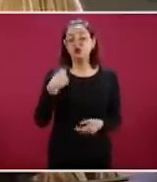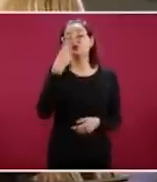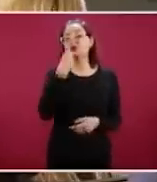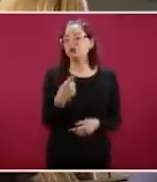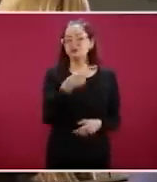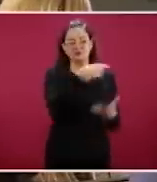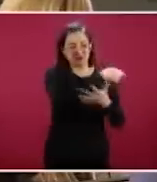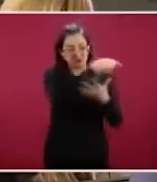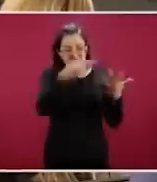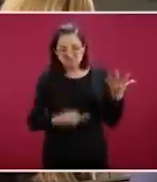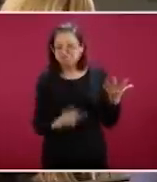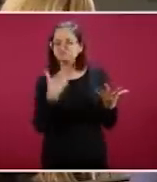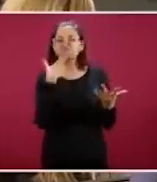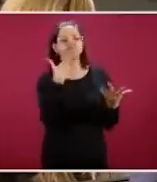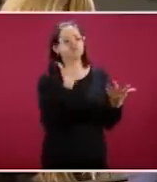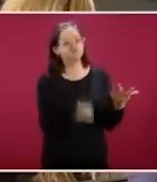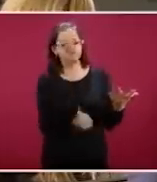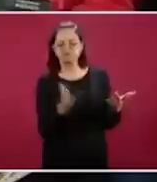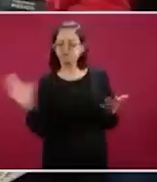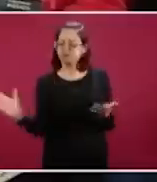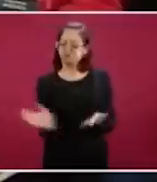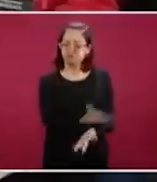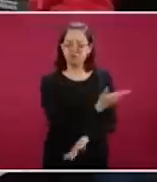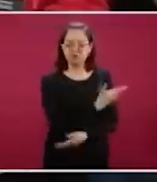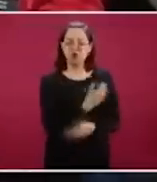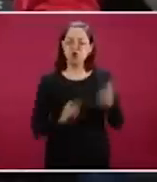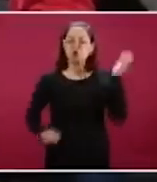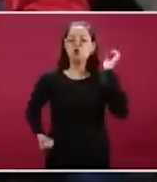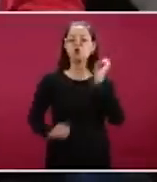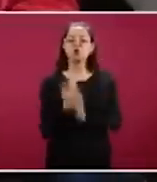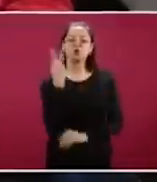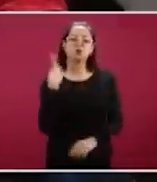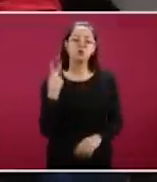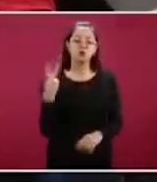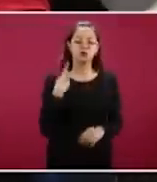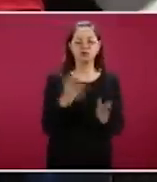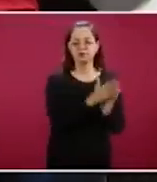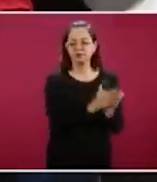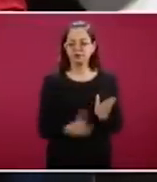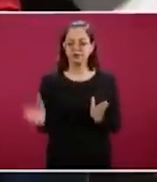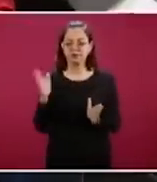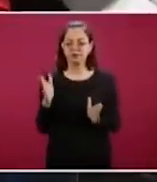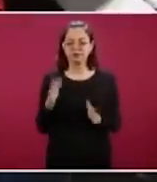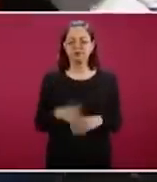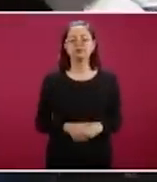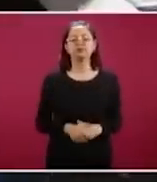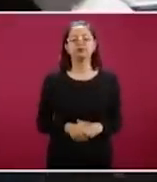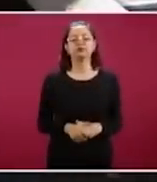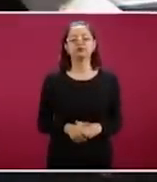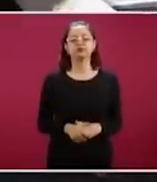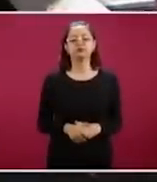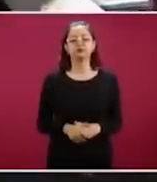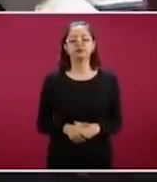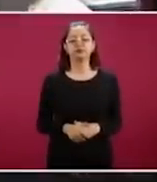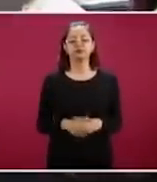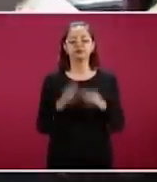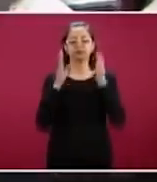funcionaba y estamos llevando a cabo una política distinta. Entonces, hay quienes